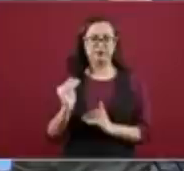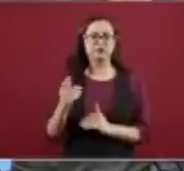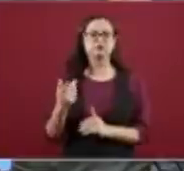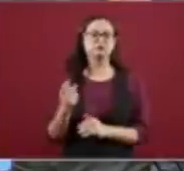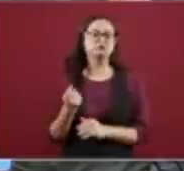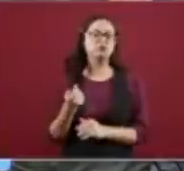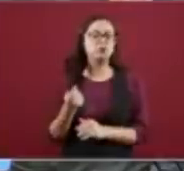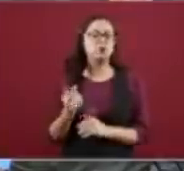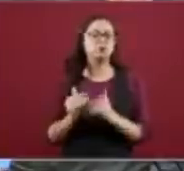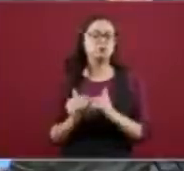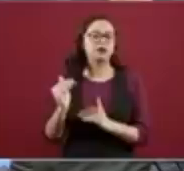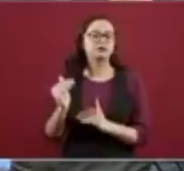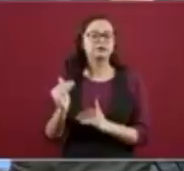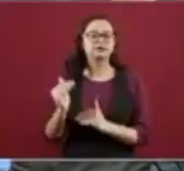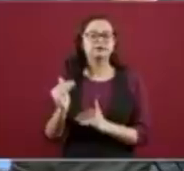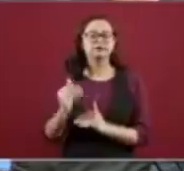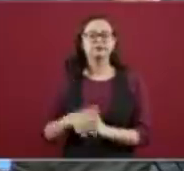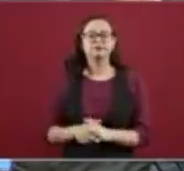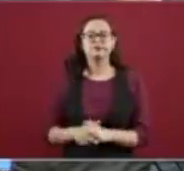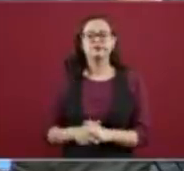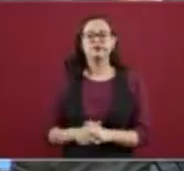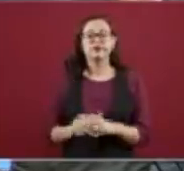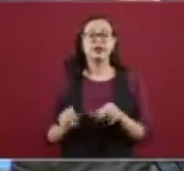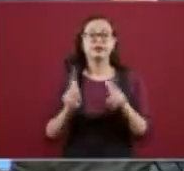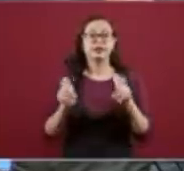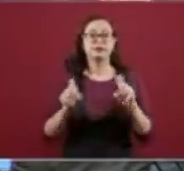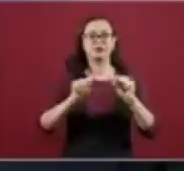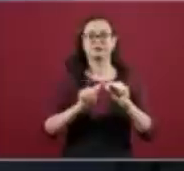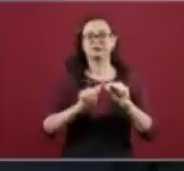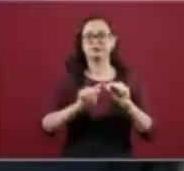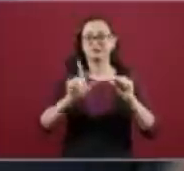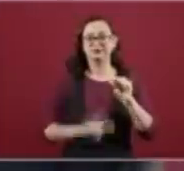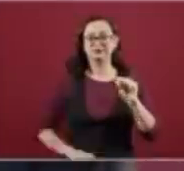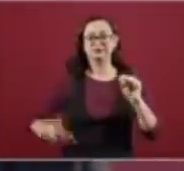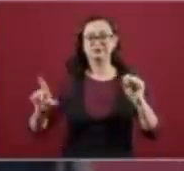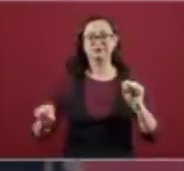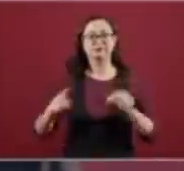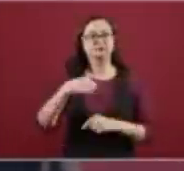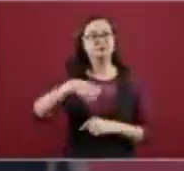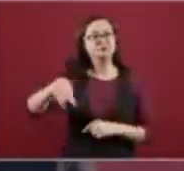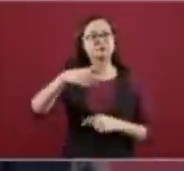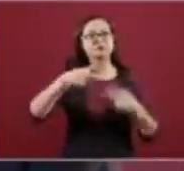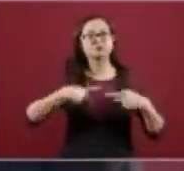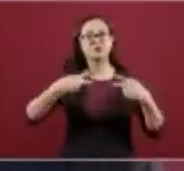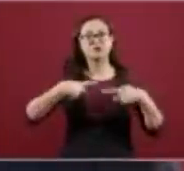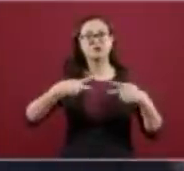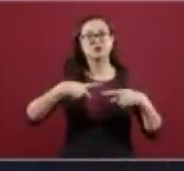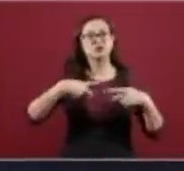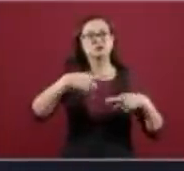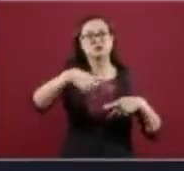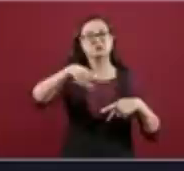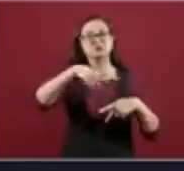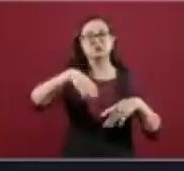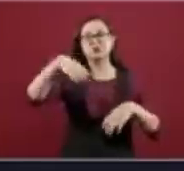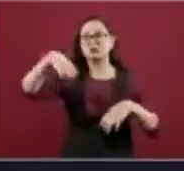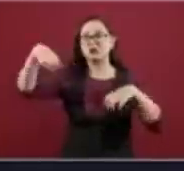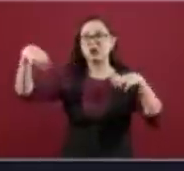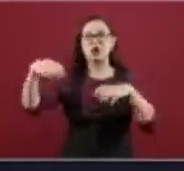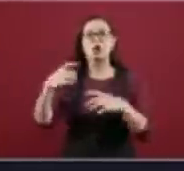aumento. En el resto del país, los adultos mayores recibían la mitad,